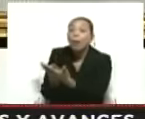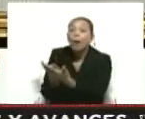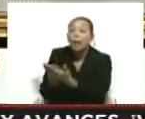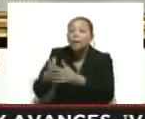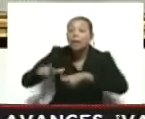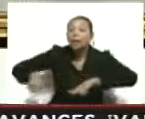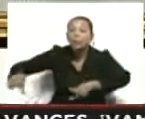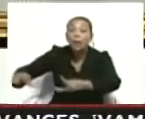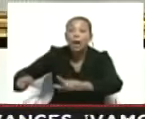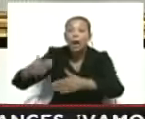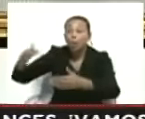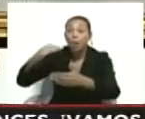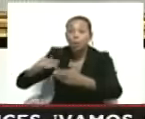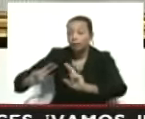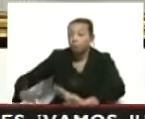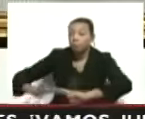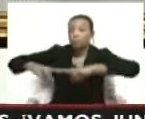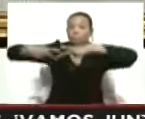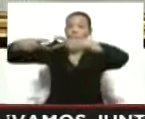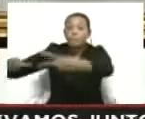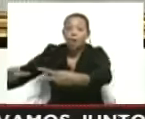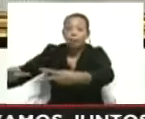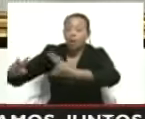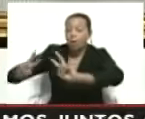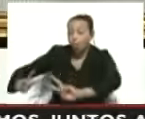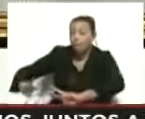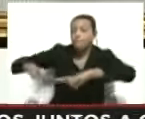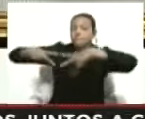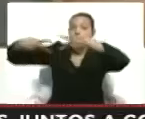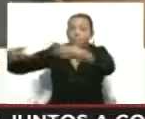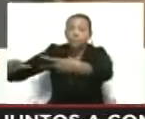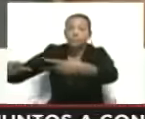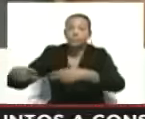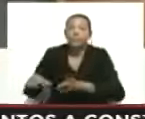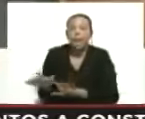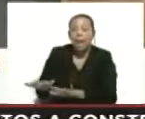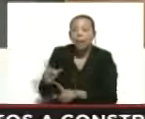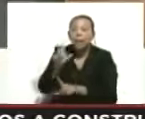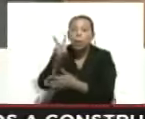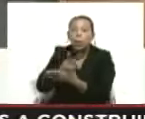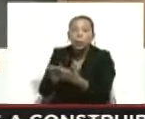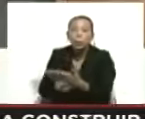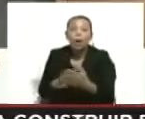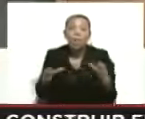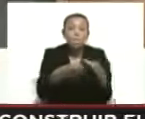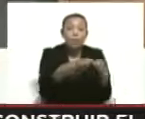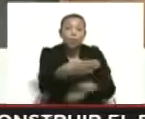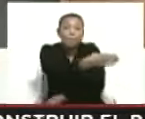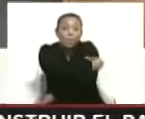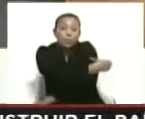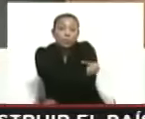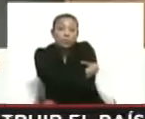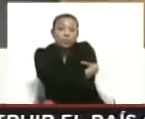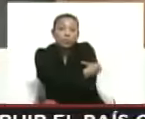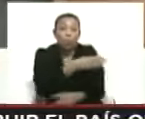mesa en el orden inverso en el que fueron presentadas. Por el bloque de la oposición, la